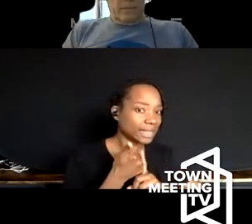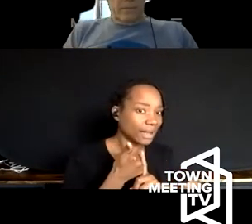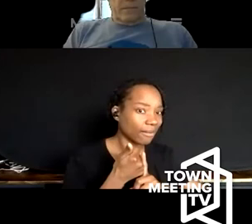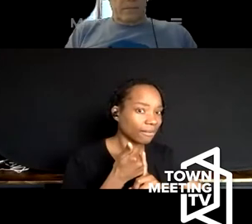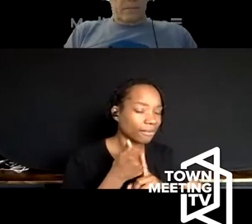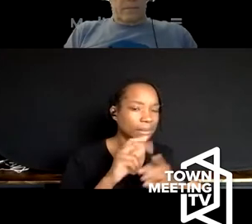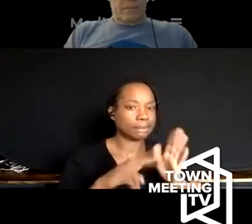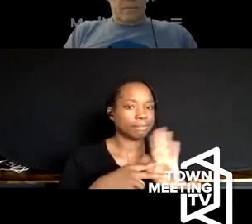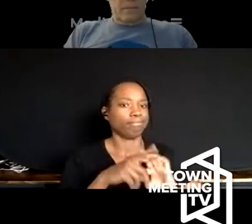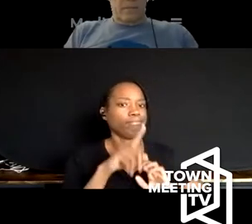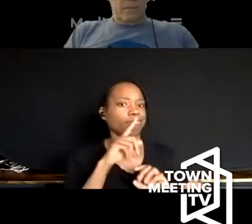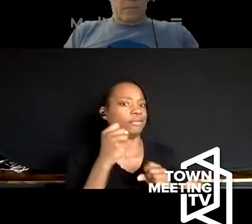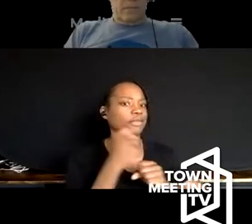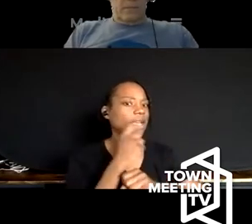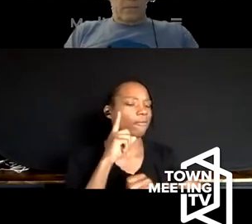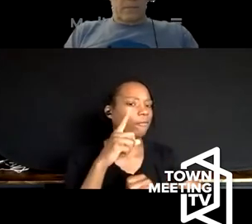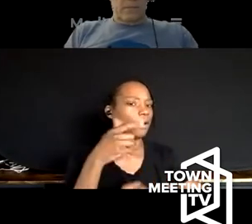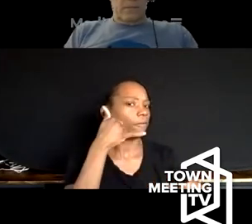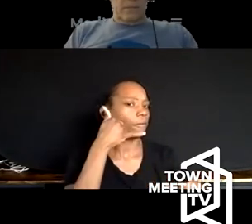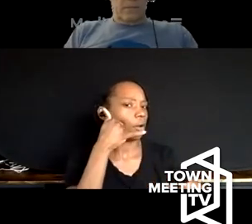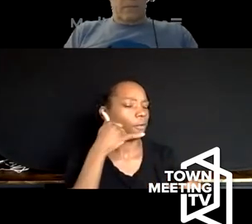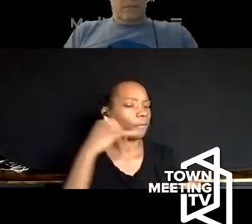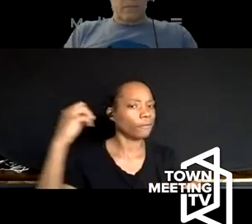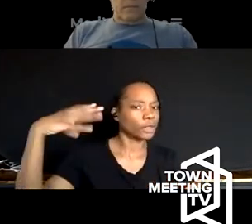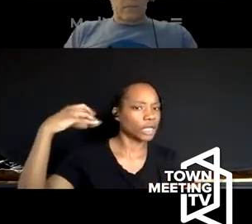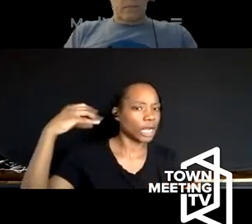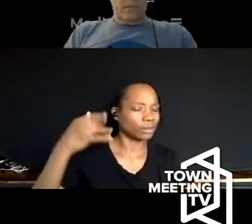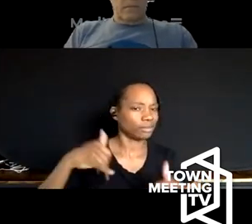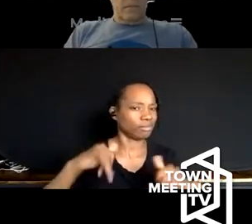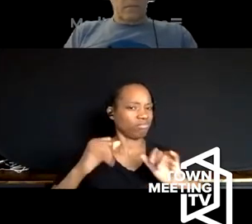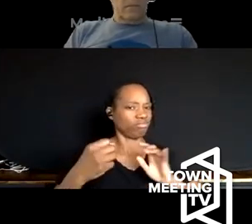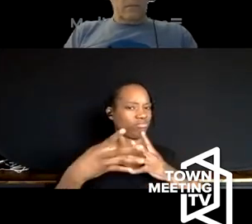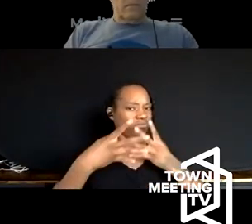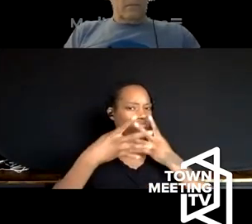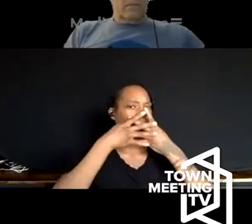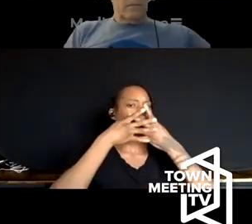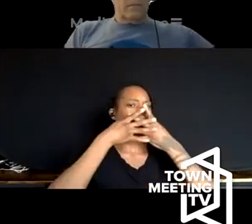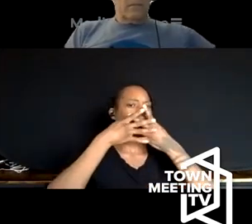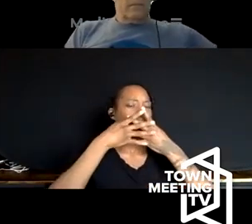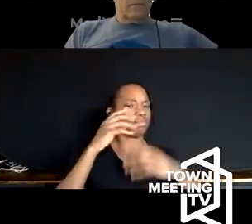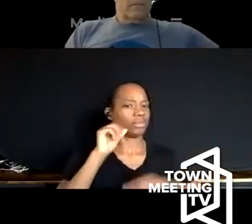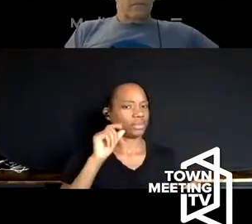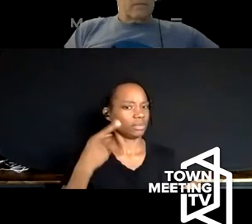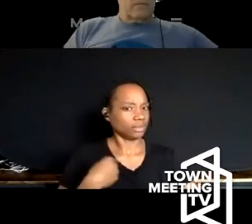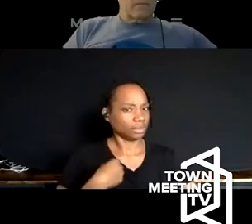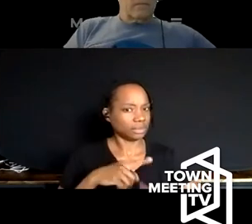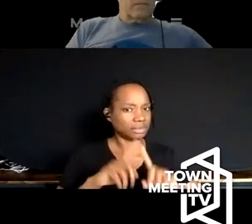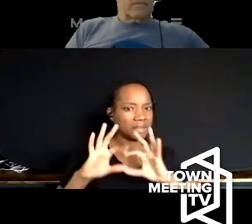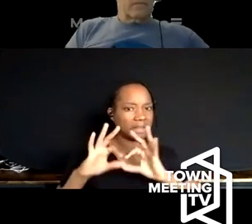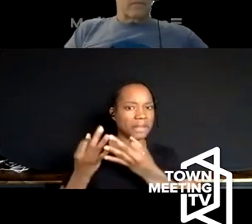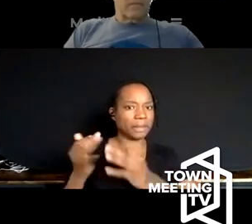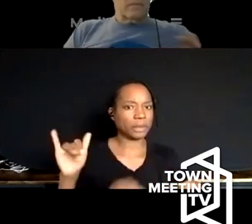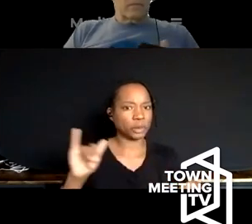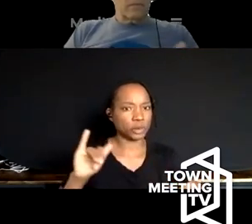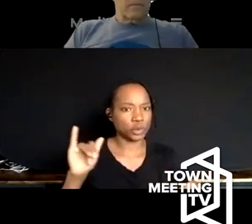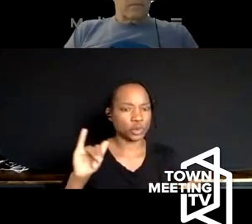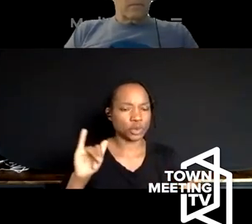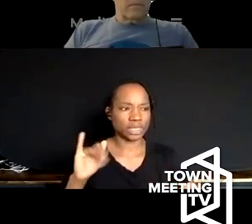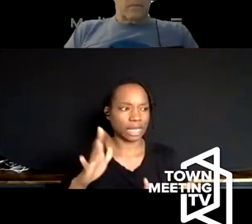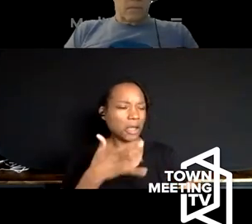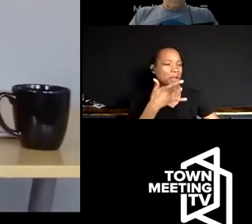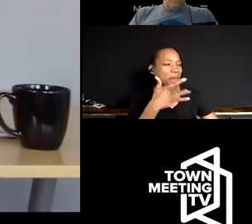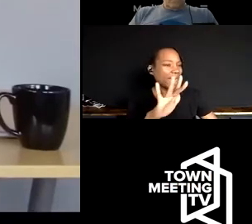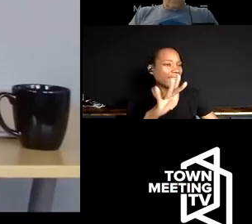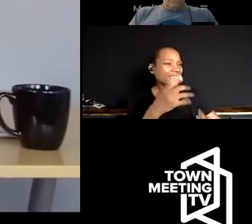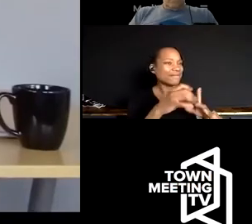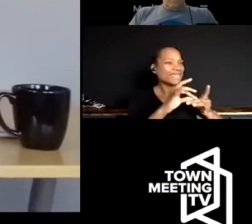por el teléfono, pelear por la ducha, pero sigues en la cárcel. Y no es solamente tú, es tu familia, y las personas dicen, que tienes suerte de estar